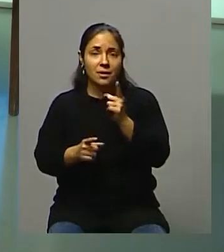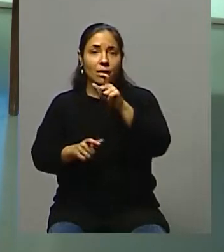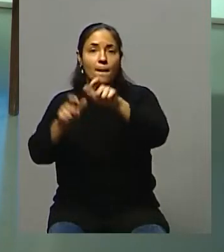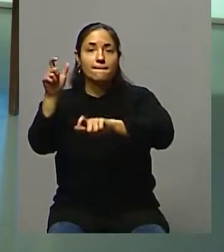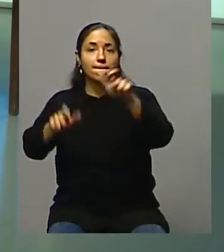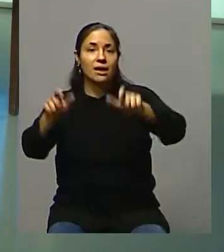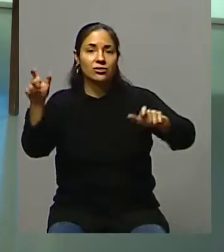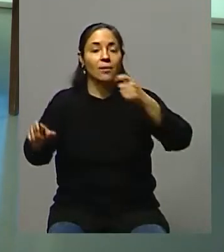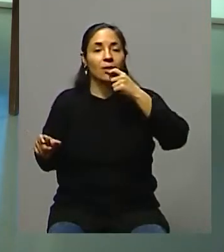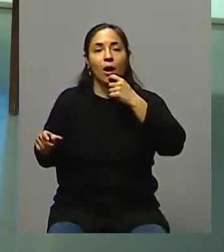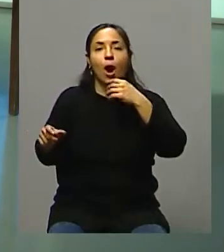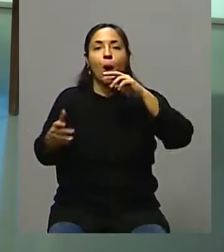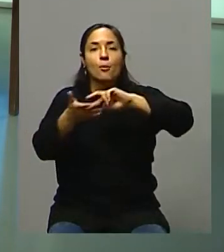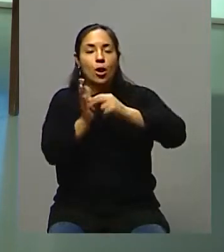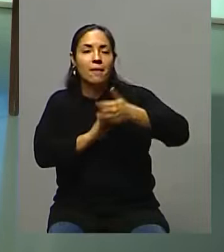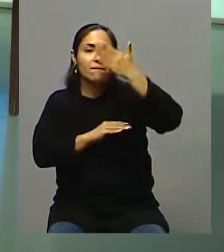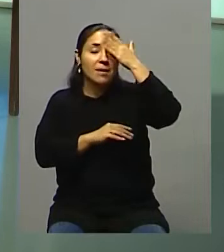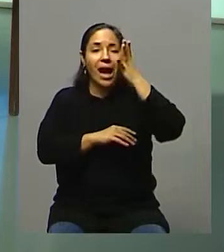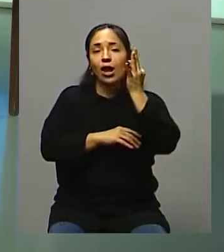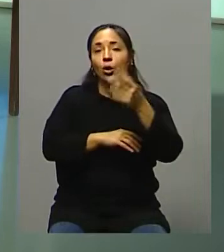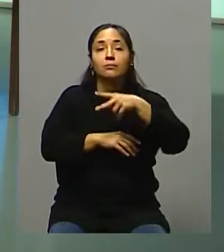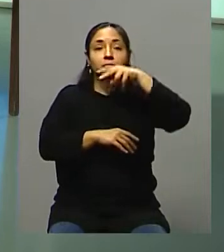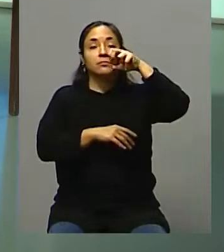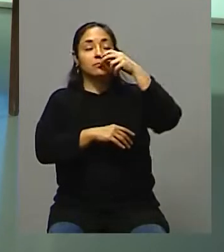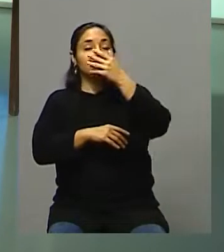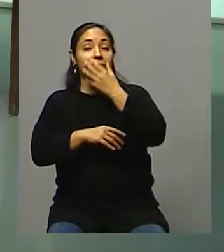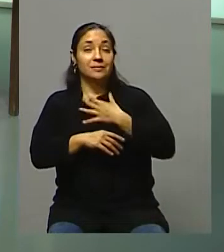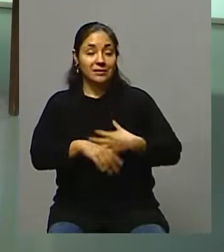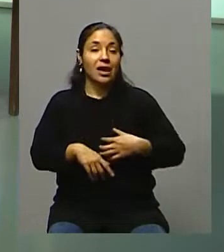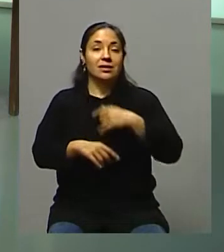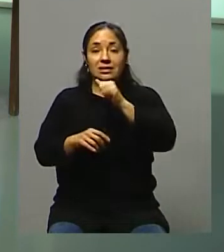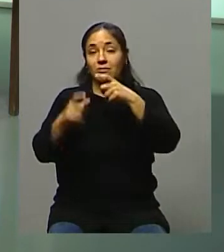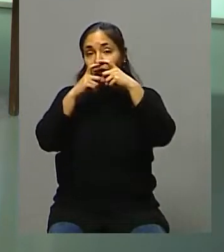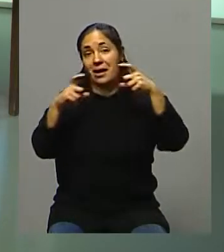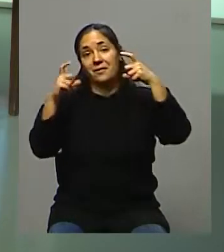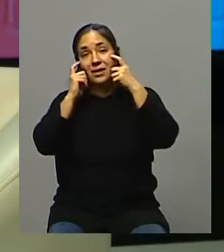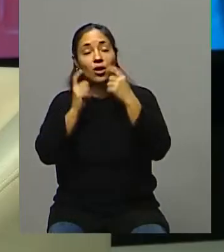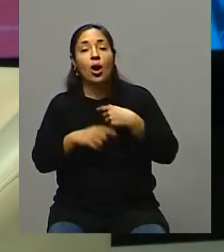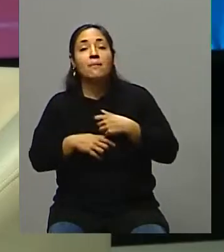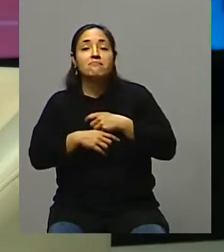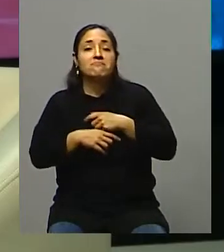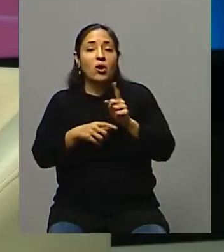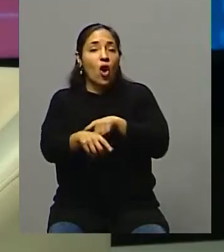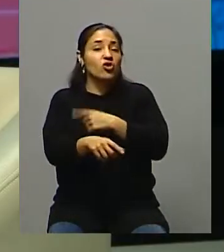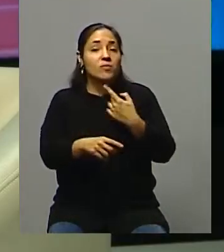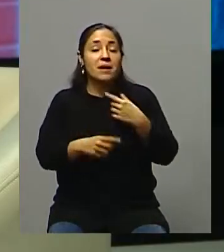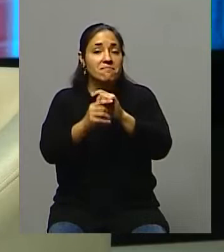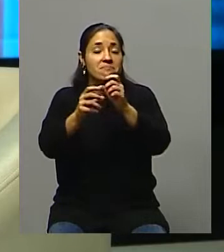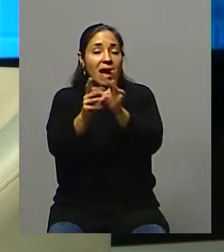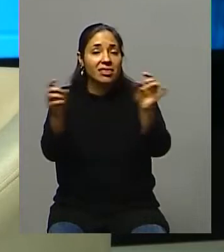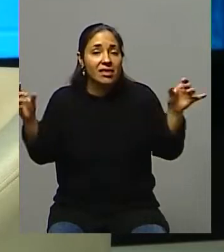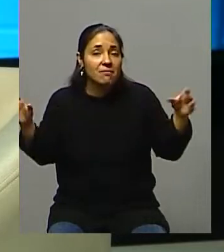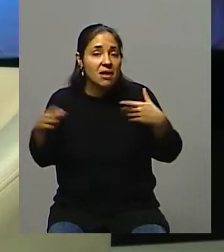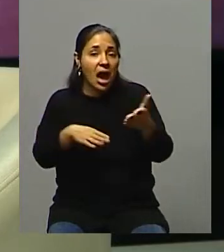con cuadro respiratorio con barbijo. Y era una costumbre que no estaba hasta la pandemia, ¿sí? O sea, que de cierta forma nos ha ayudado